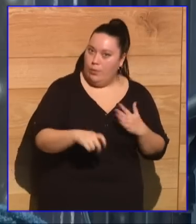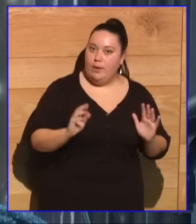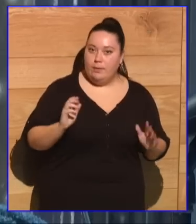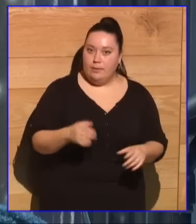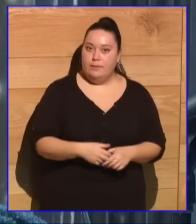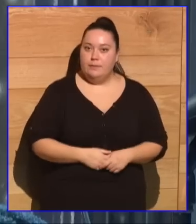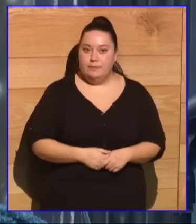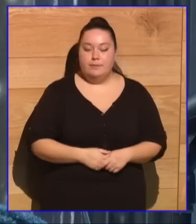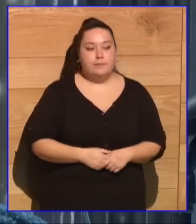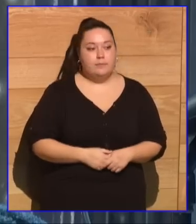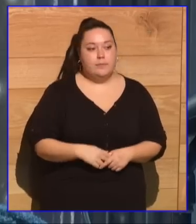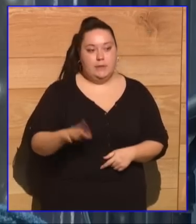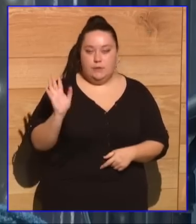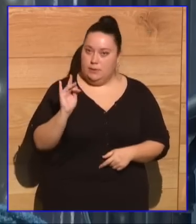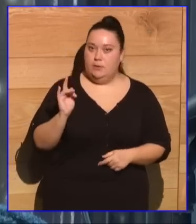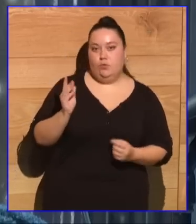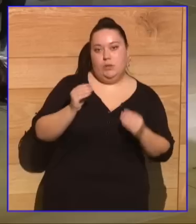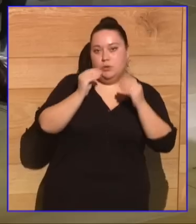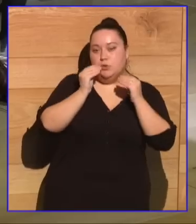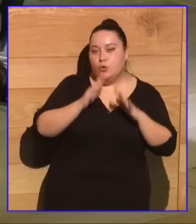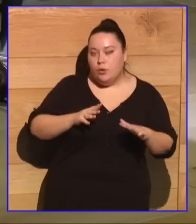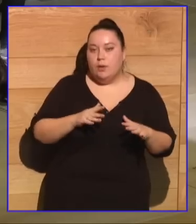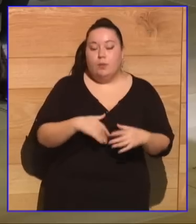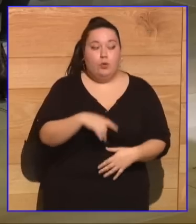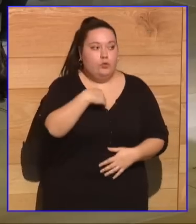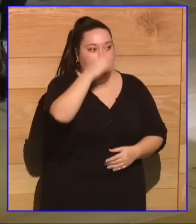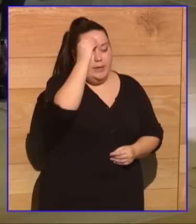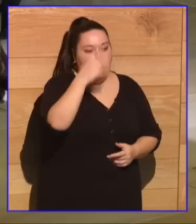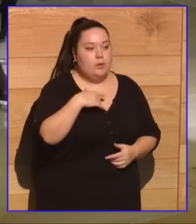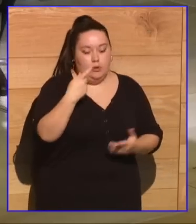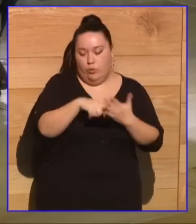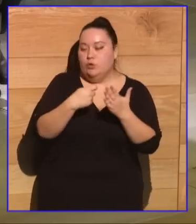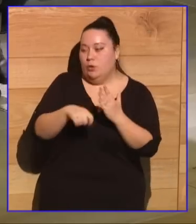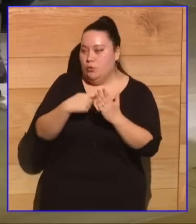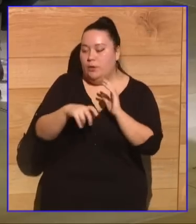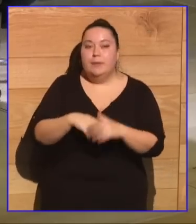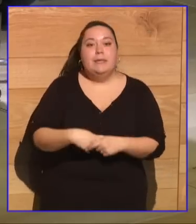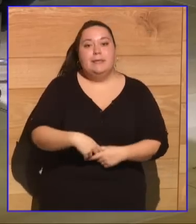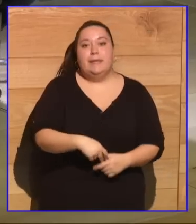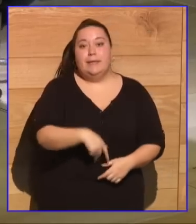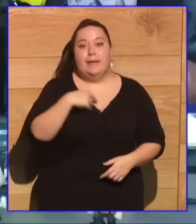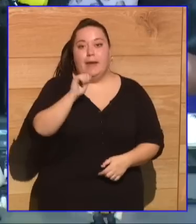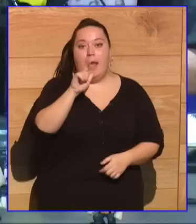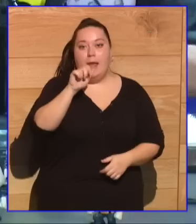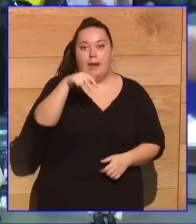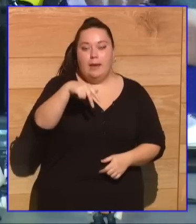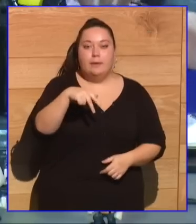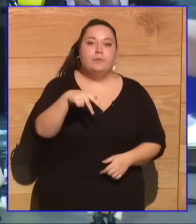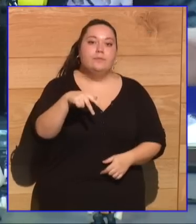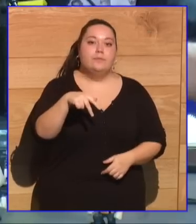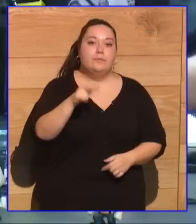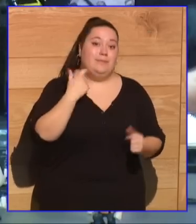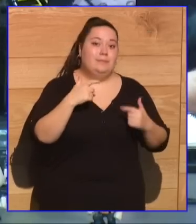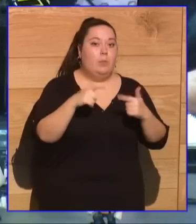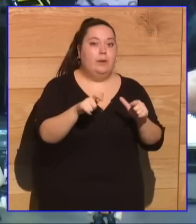sea, que Sí, es una historia, es una... Bueno, yo creo que en Es general... dura, es dura. En general, Alan Parker, sobre todo la